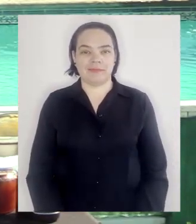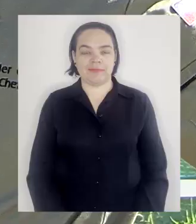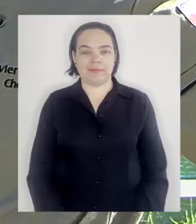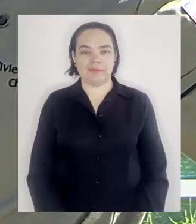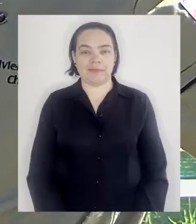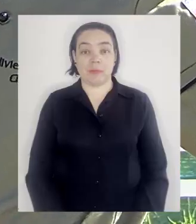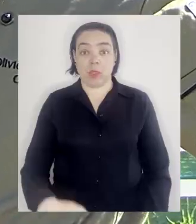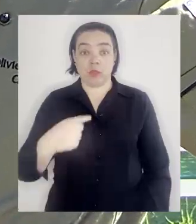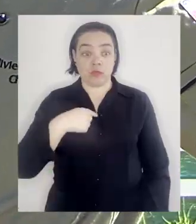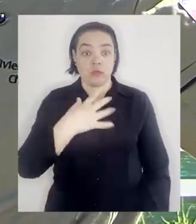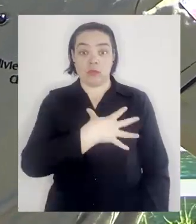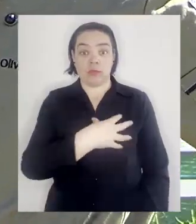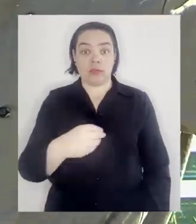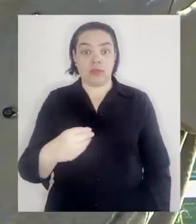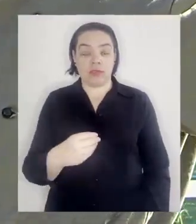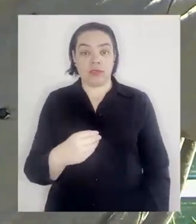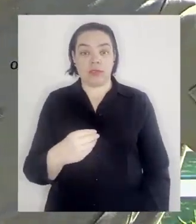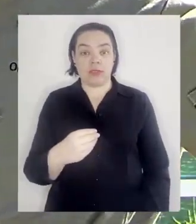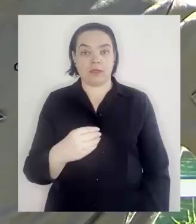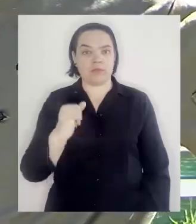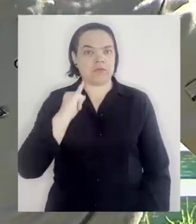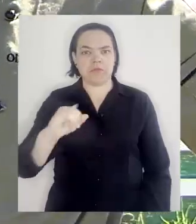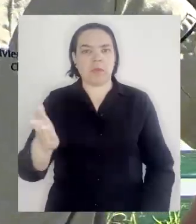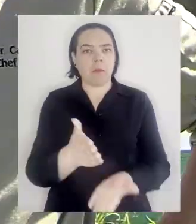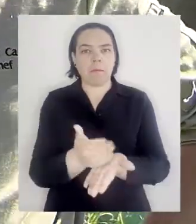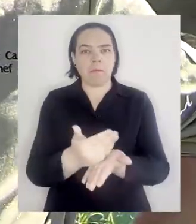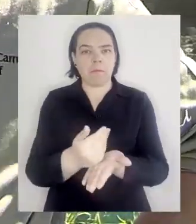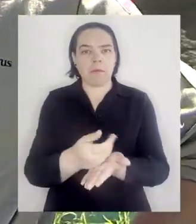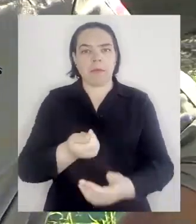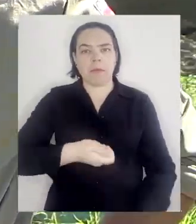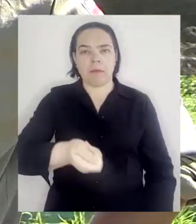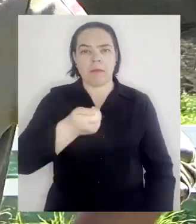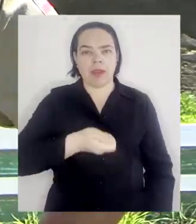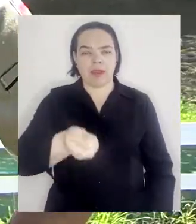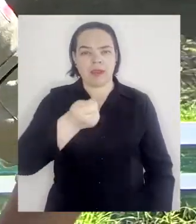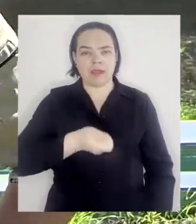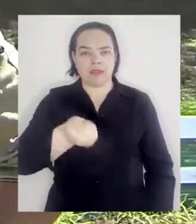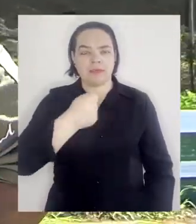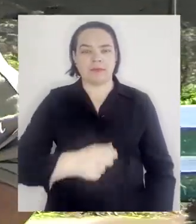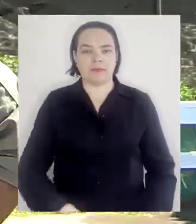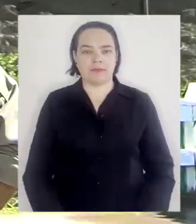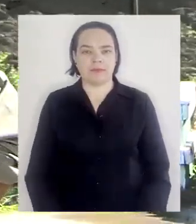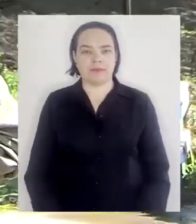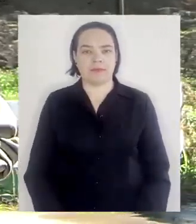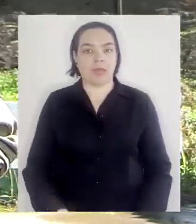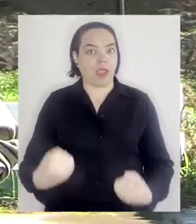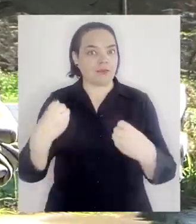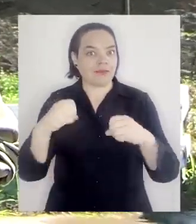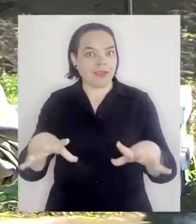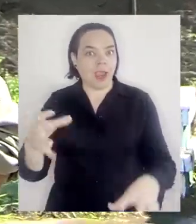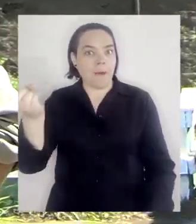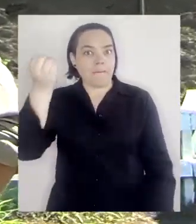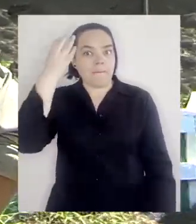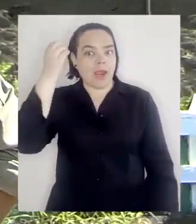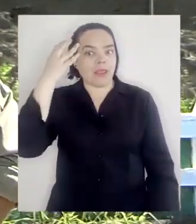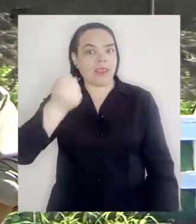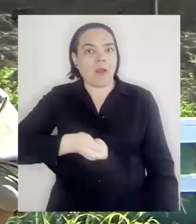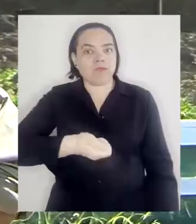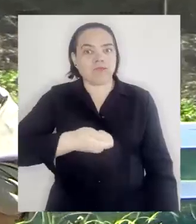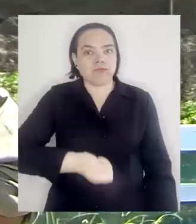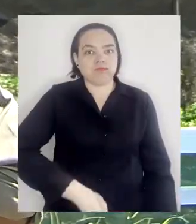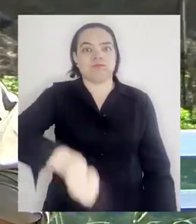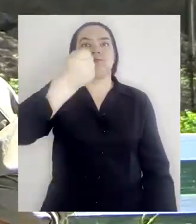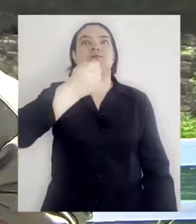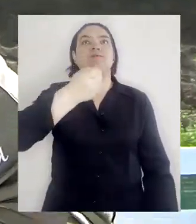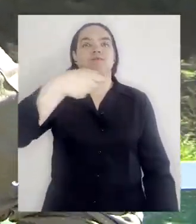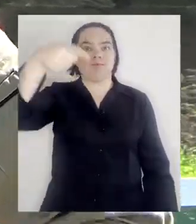hija. ¿Con tu hija? Ella ahora empieza a tener el movimiento por hacer saltar la